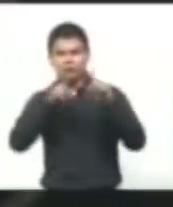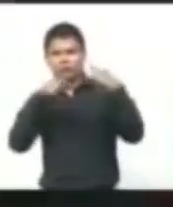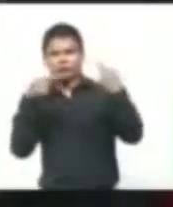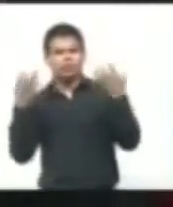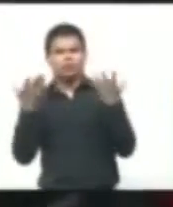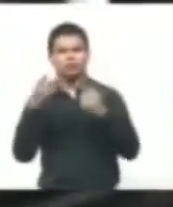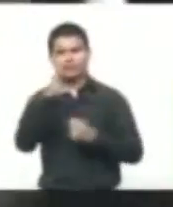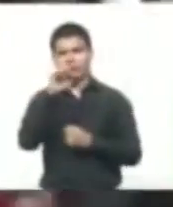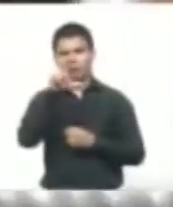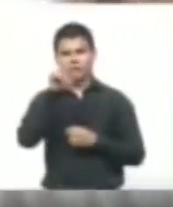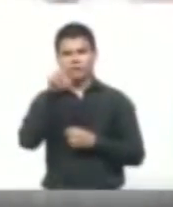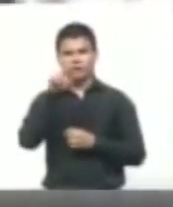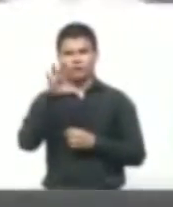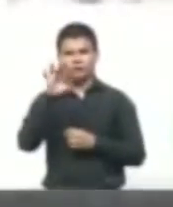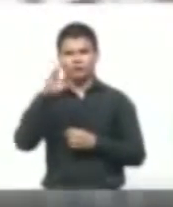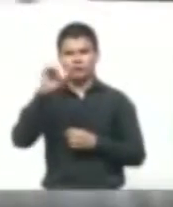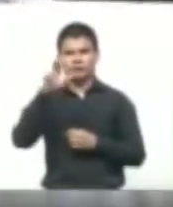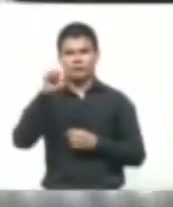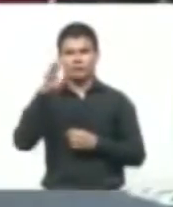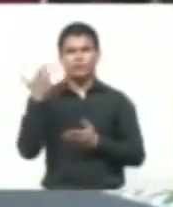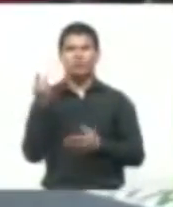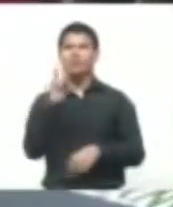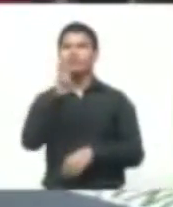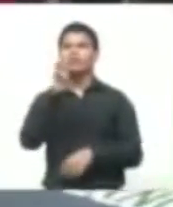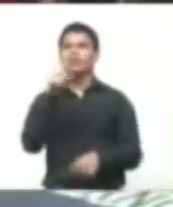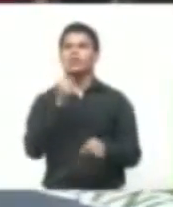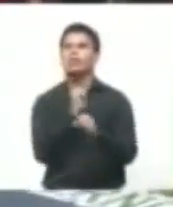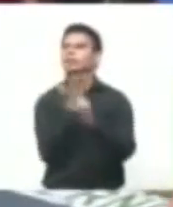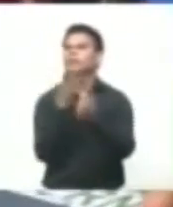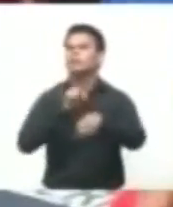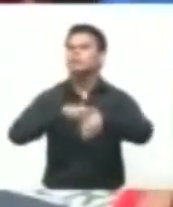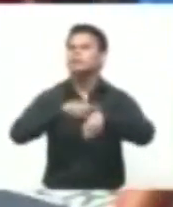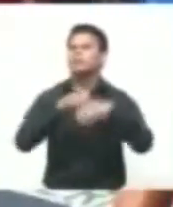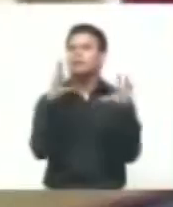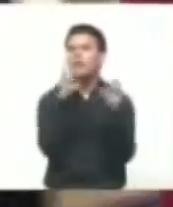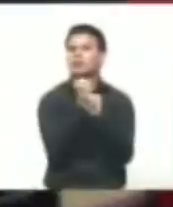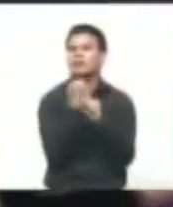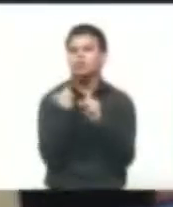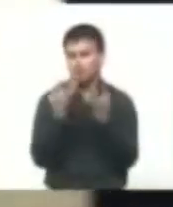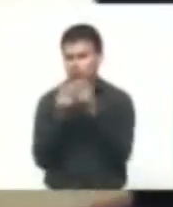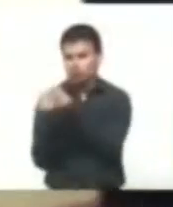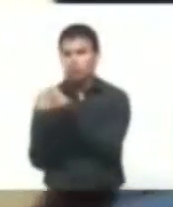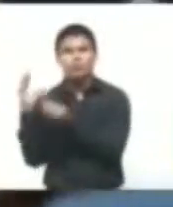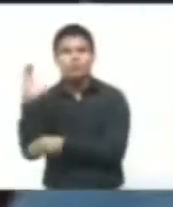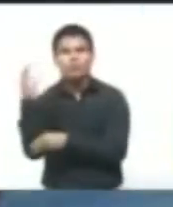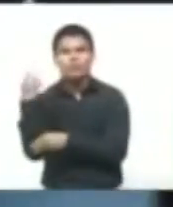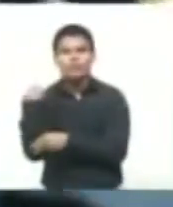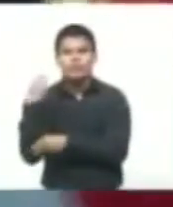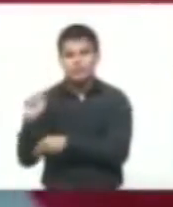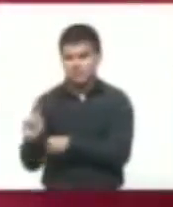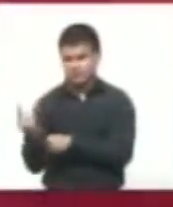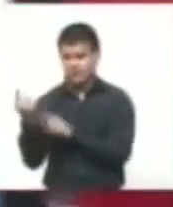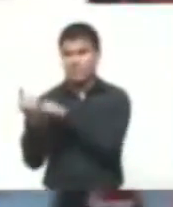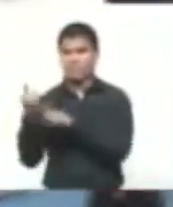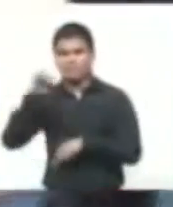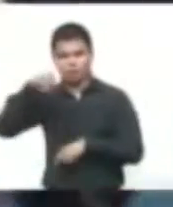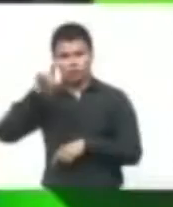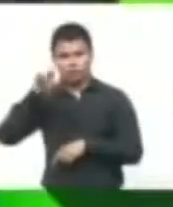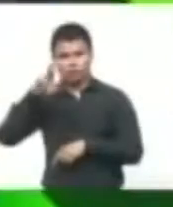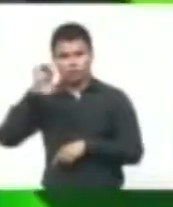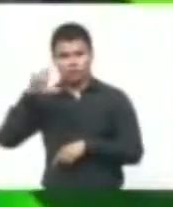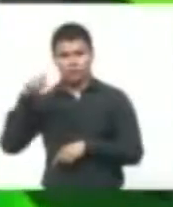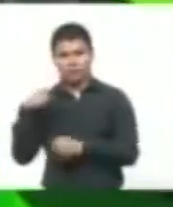Coliseo Bernardo Caraballo a partir de las 8 de la noche. El grupo colombiano lo comanda el medallista de plata olímpico Jürgen